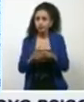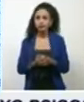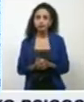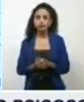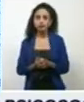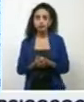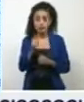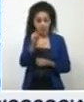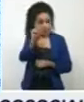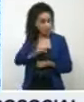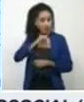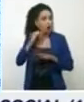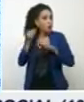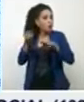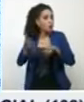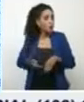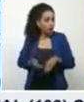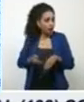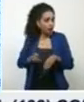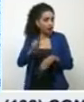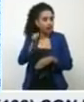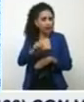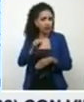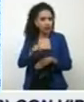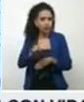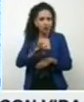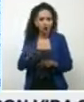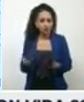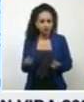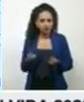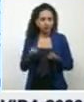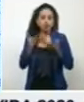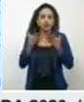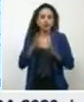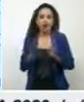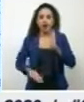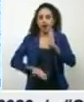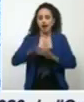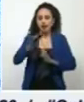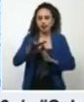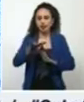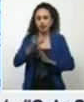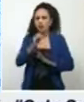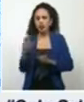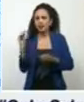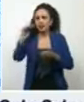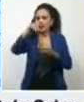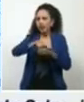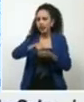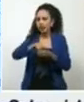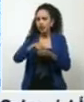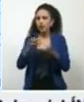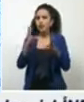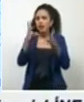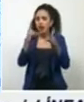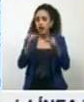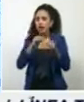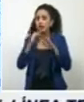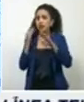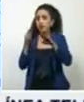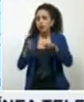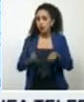fallecer o, por el contrario, se recuperasen y fuesen dados de alta, ¿no se contemplarían en las cifras de fallecidos